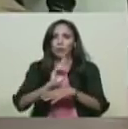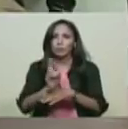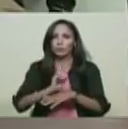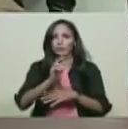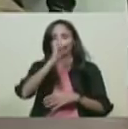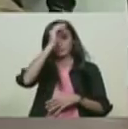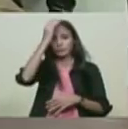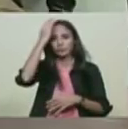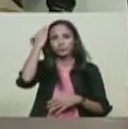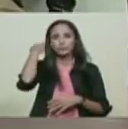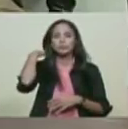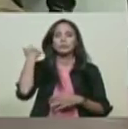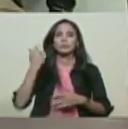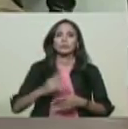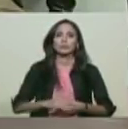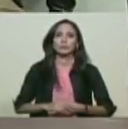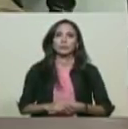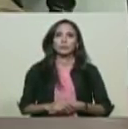Pido